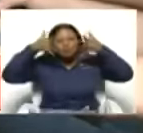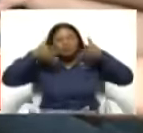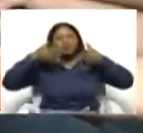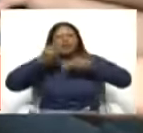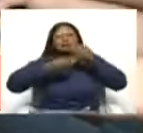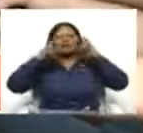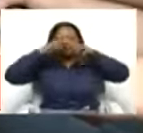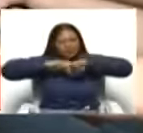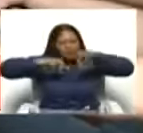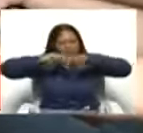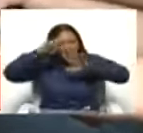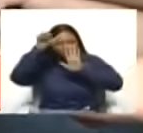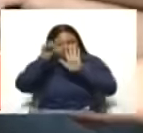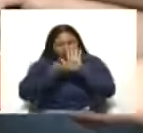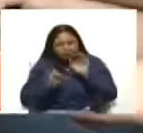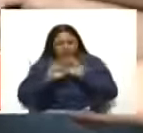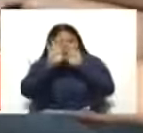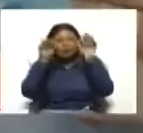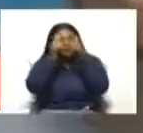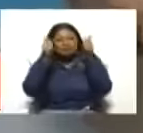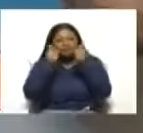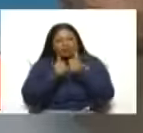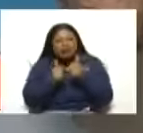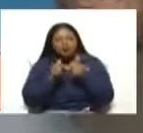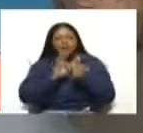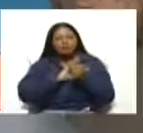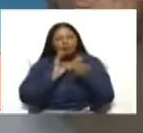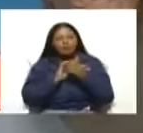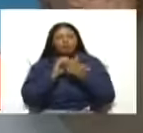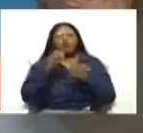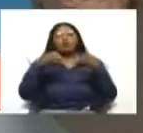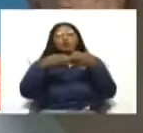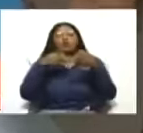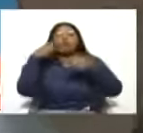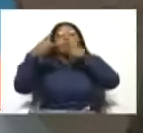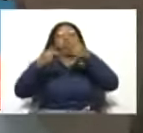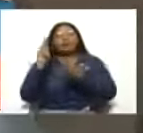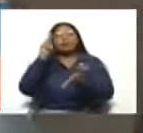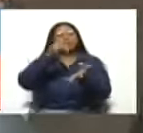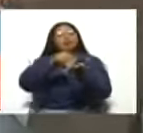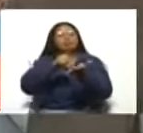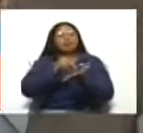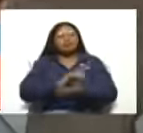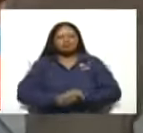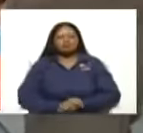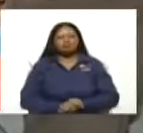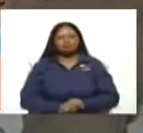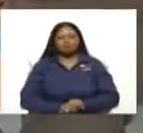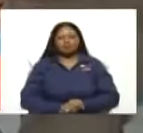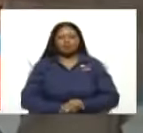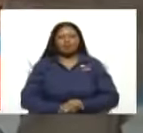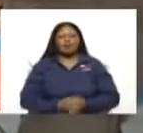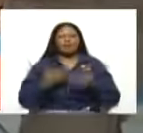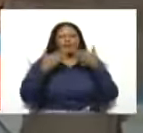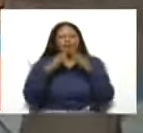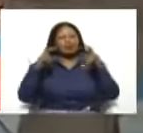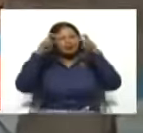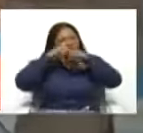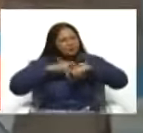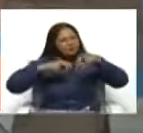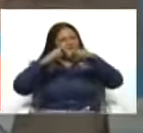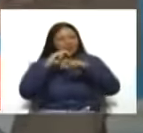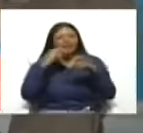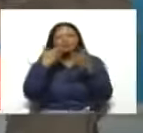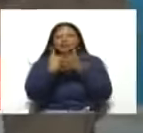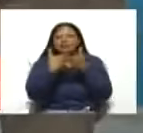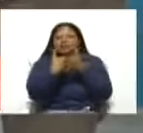ellos revisar su sistema. A los partidos políticos que participan les permite revisar testigos,